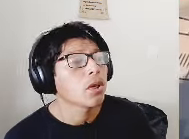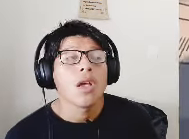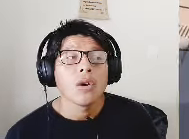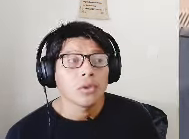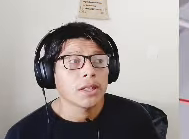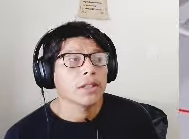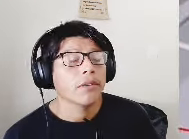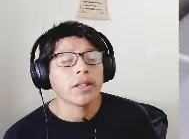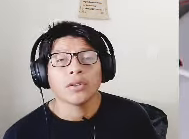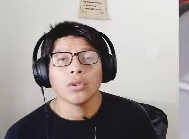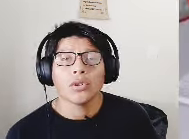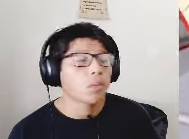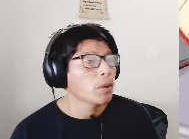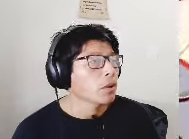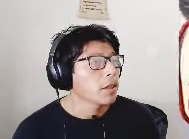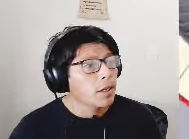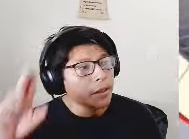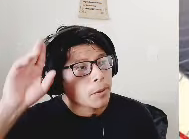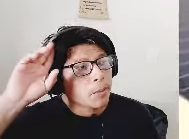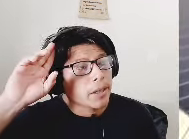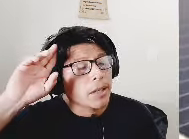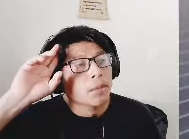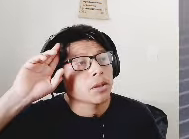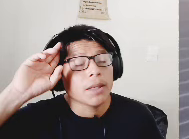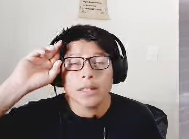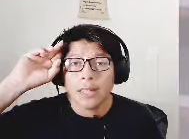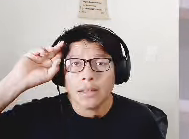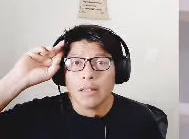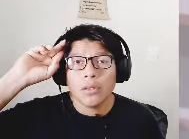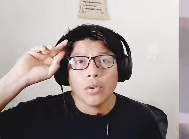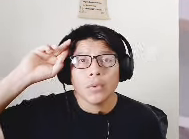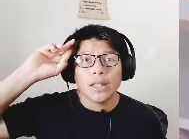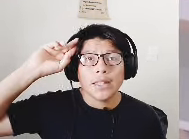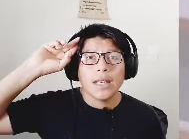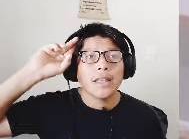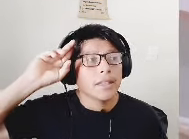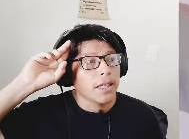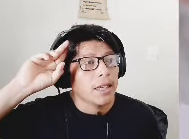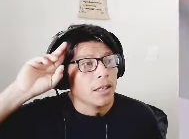notificaciones. Ustedes ya saben quién soy, yo soy Opinión General, espero me vean en la próxima, que sigan teniendo